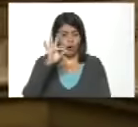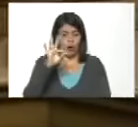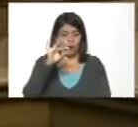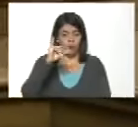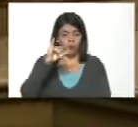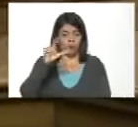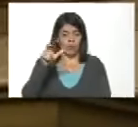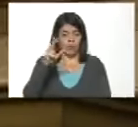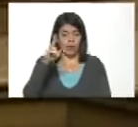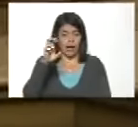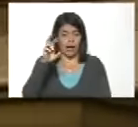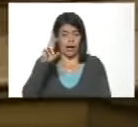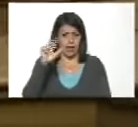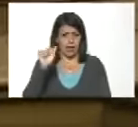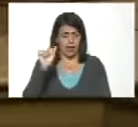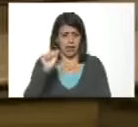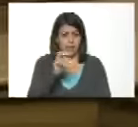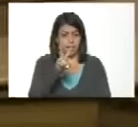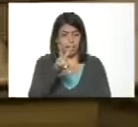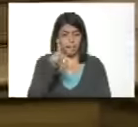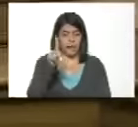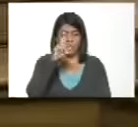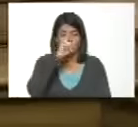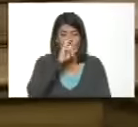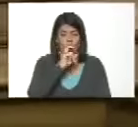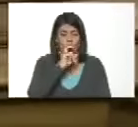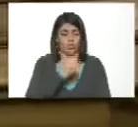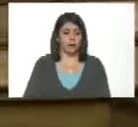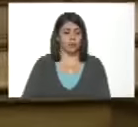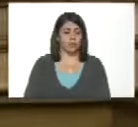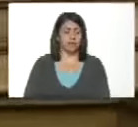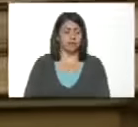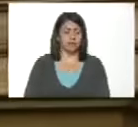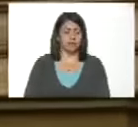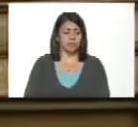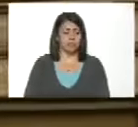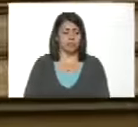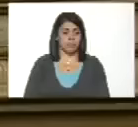Orlando Figuera, 21 años,